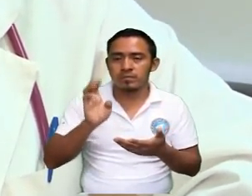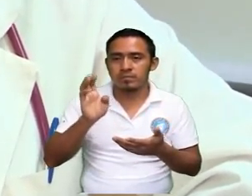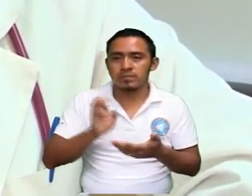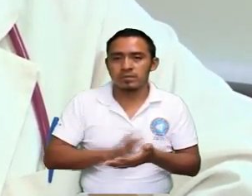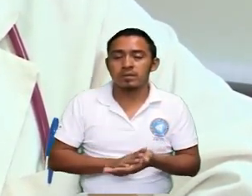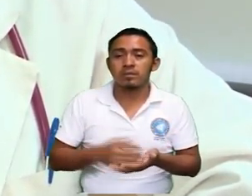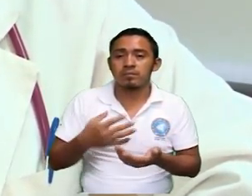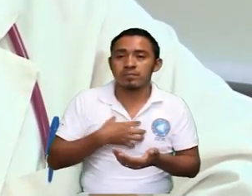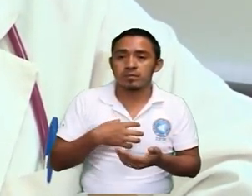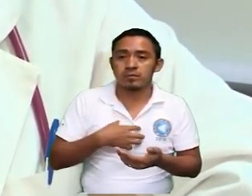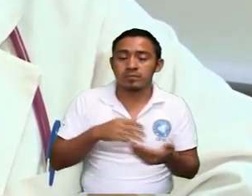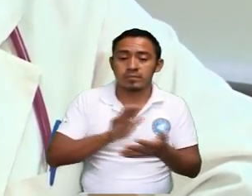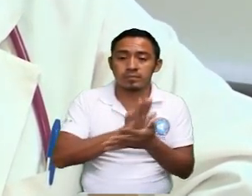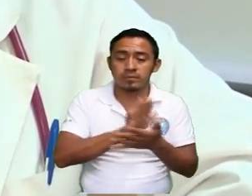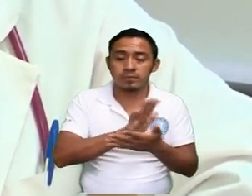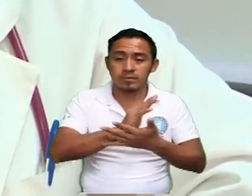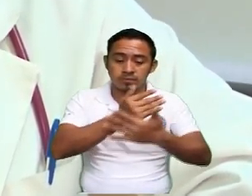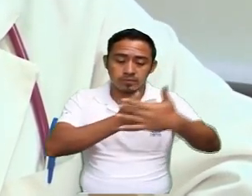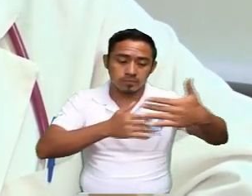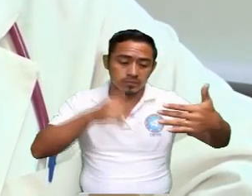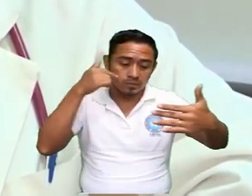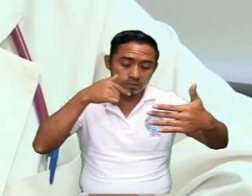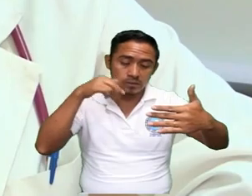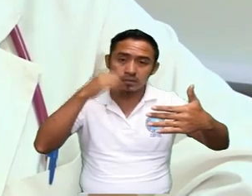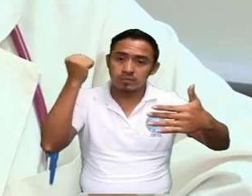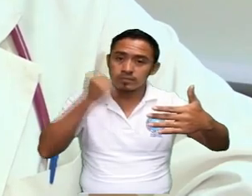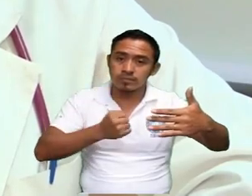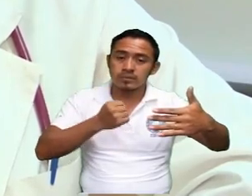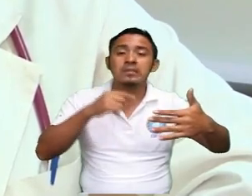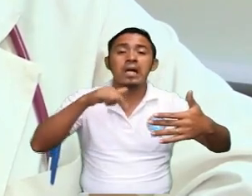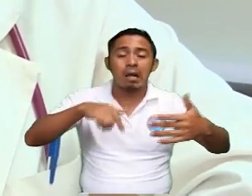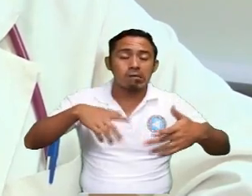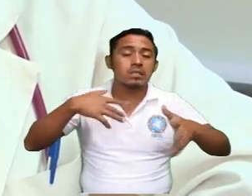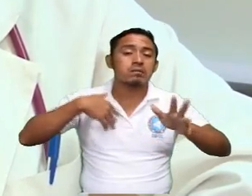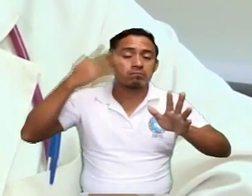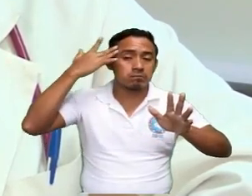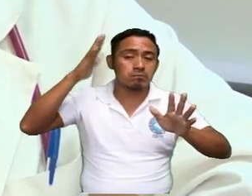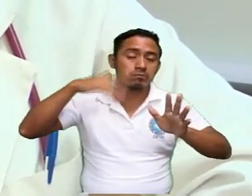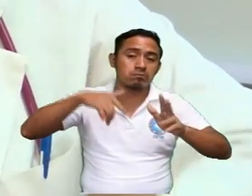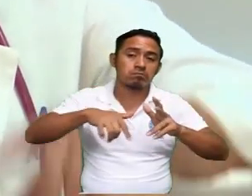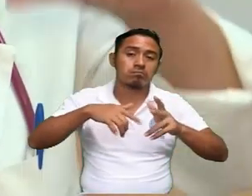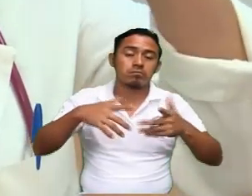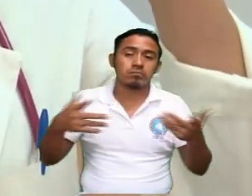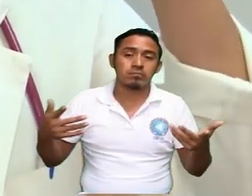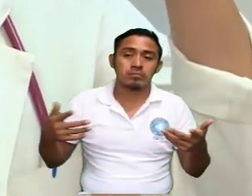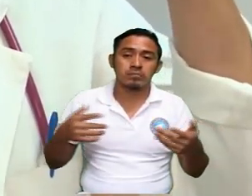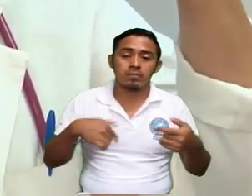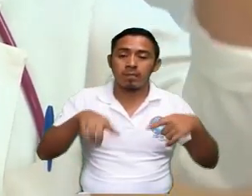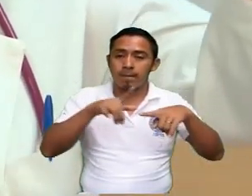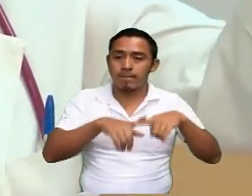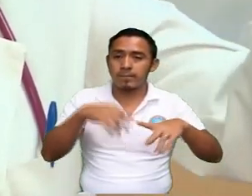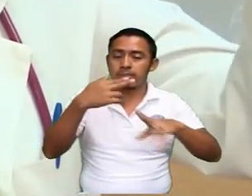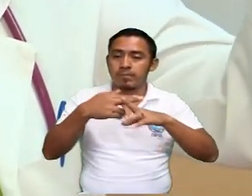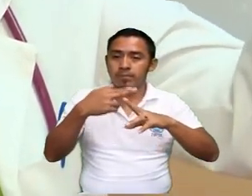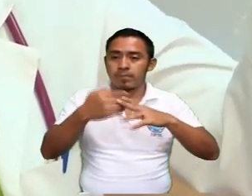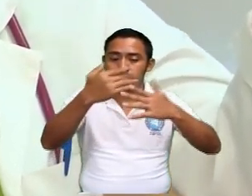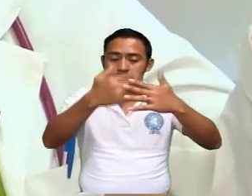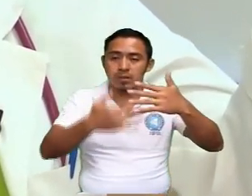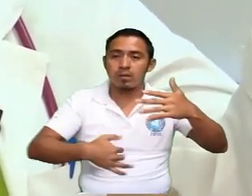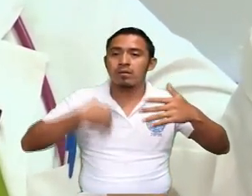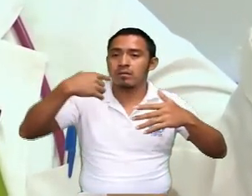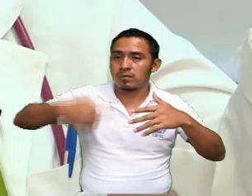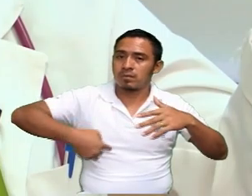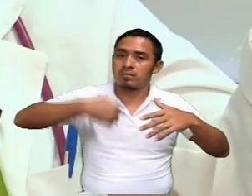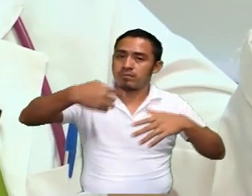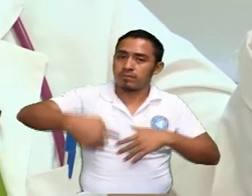que cuidar su epicrisis y en su epicrisis está el sello. Y con ese sello, la epicrisis que tiene ese sello más una lista, se pasa a diario un